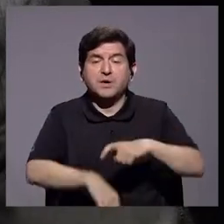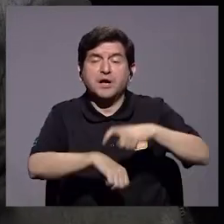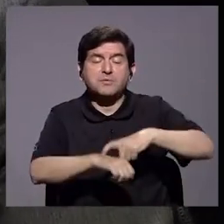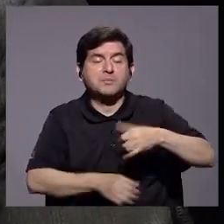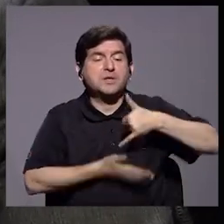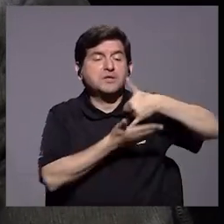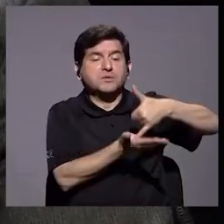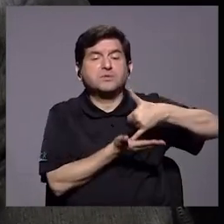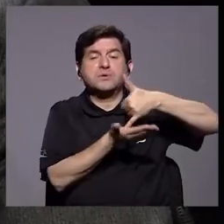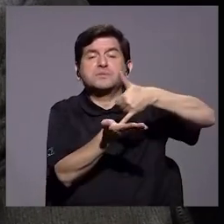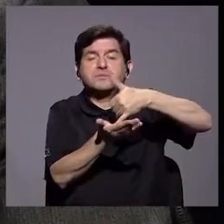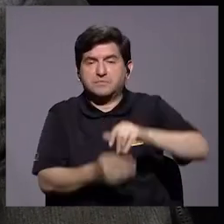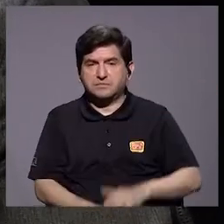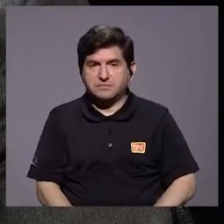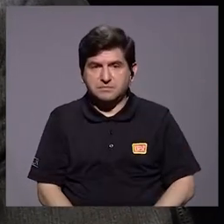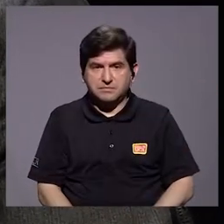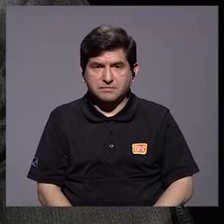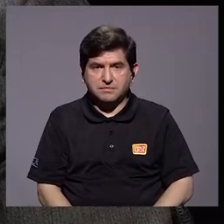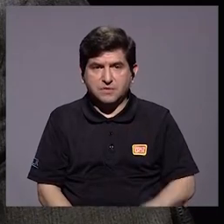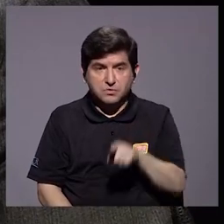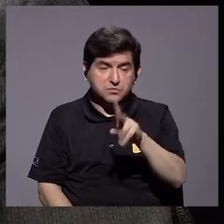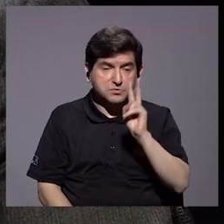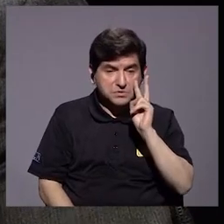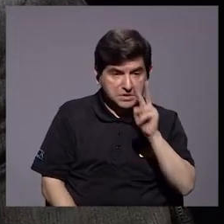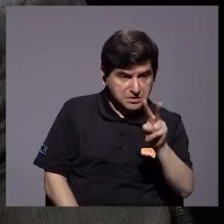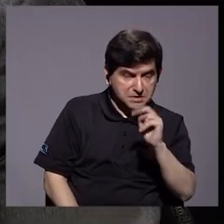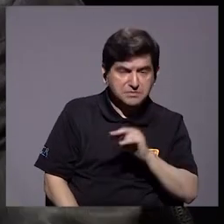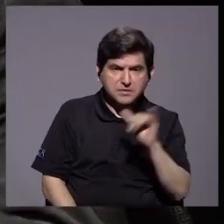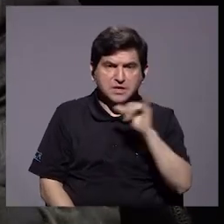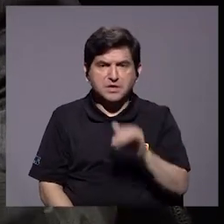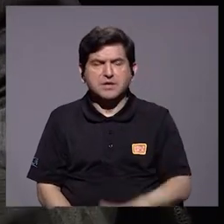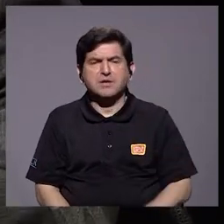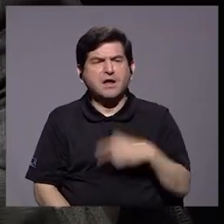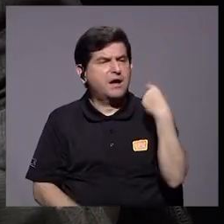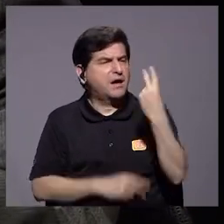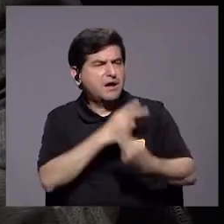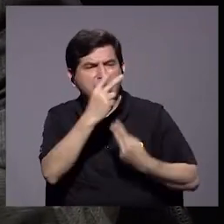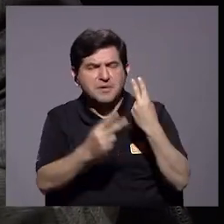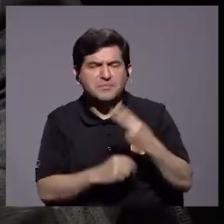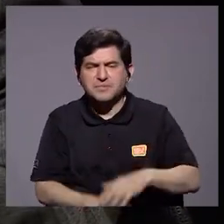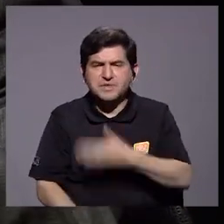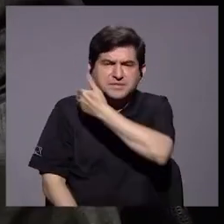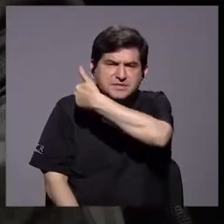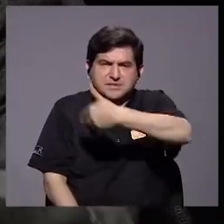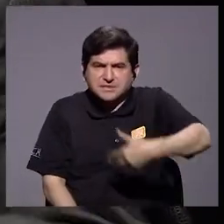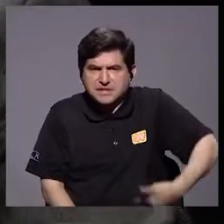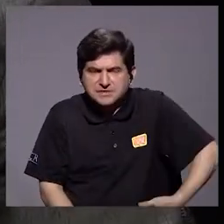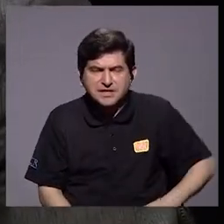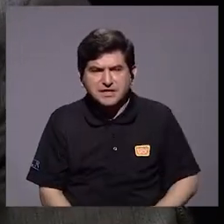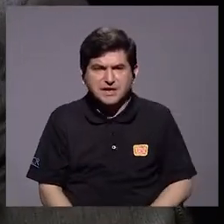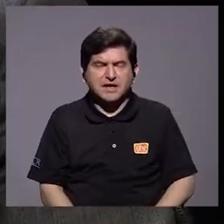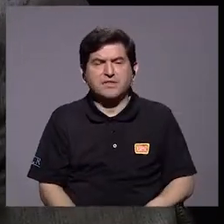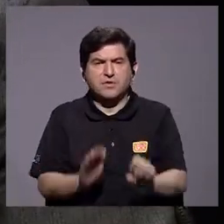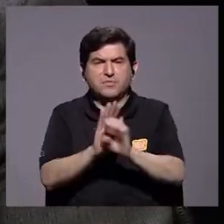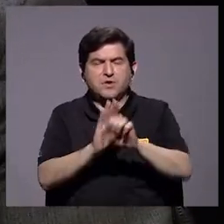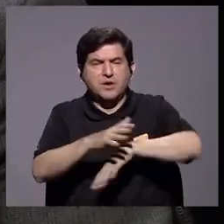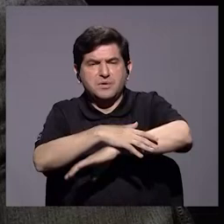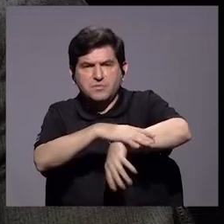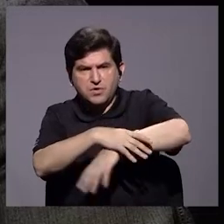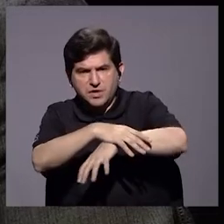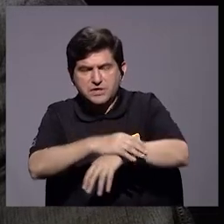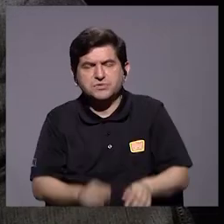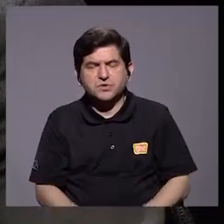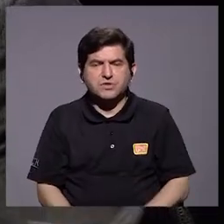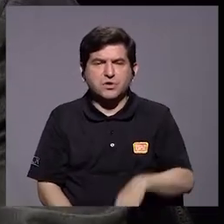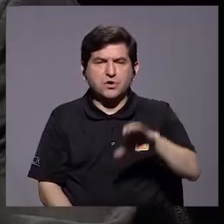premiaciones porque usted lo ven en los viajes que hace el herediano cuando hay sorteos por ejemplo